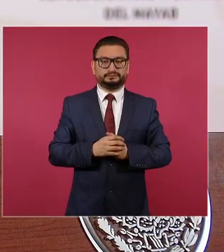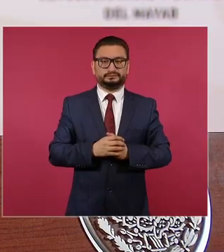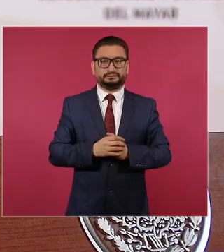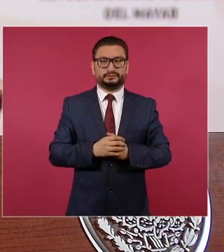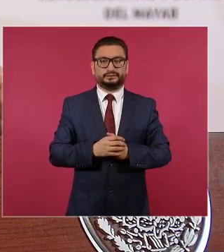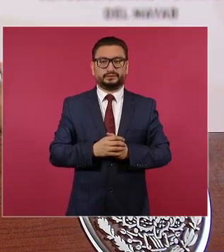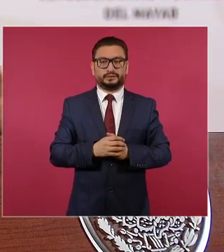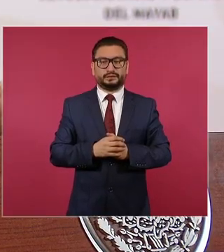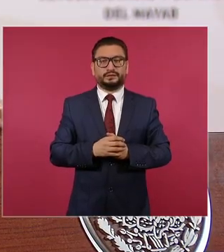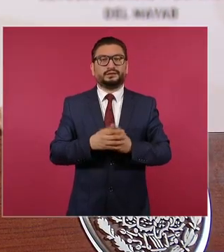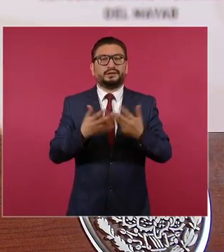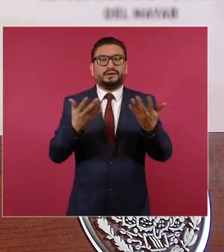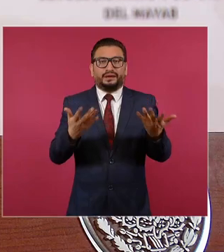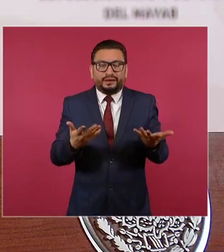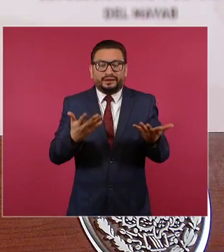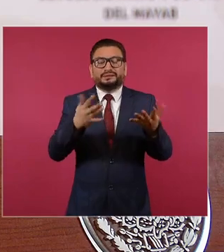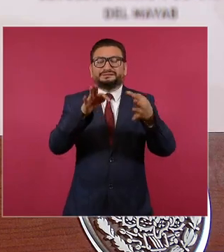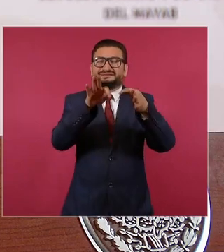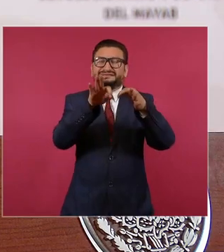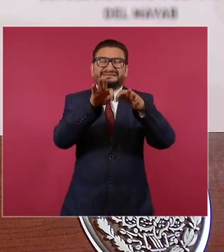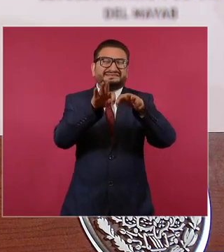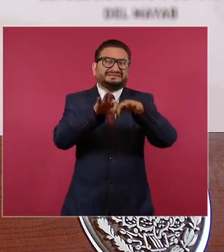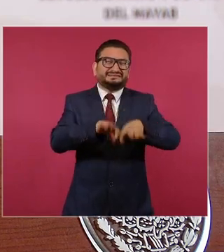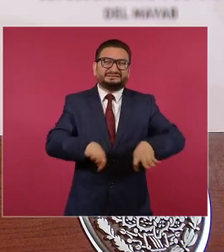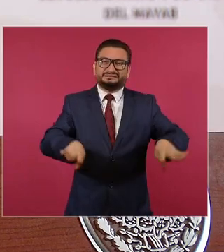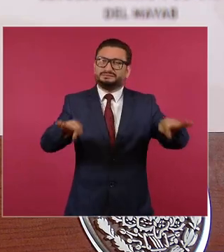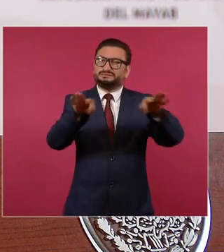Eso es importantísimo.